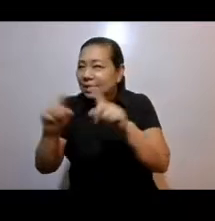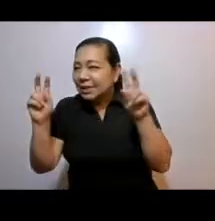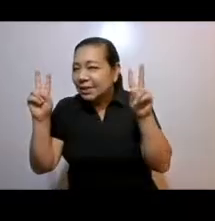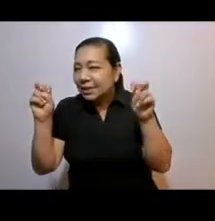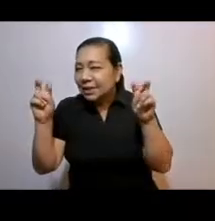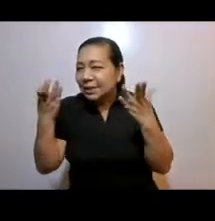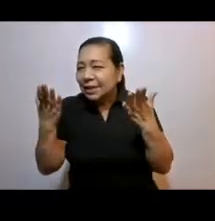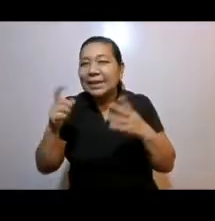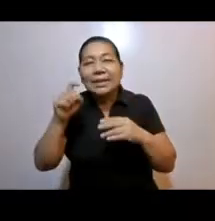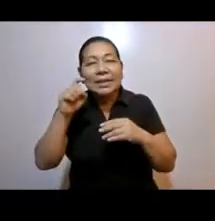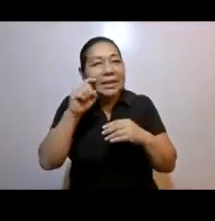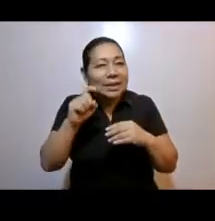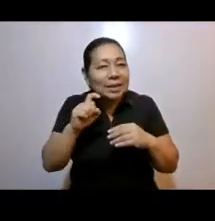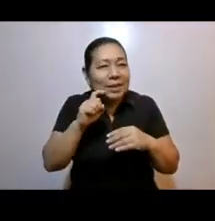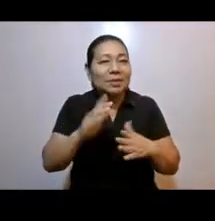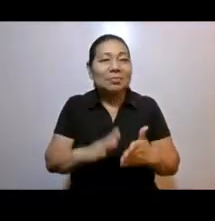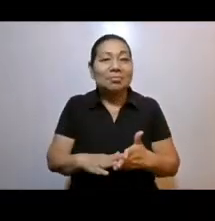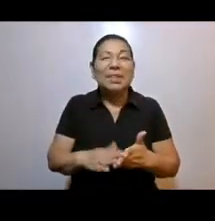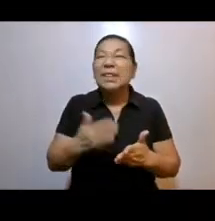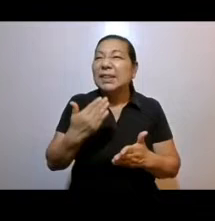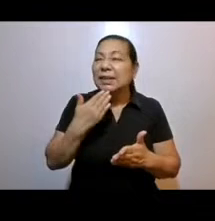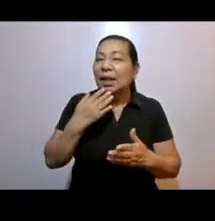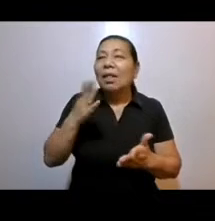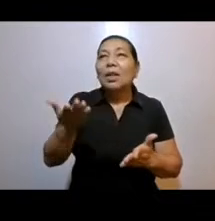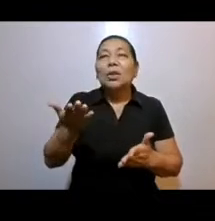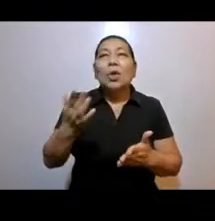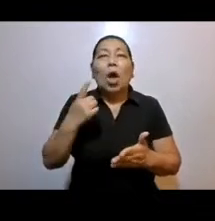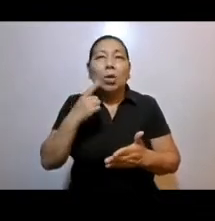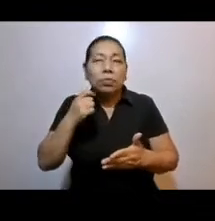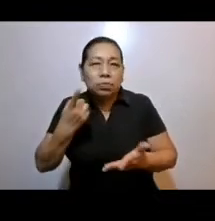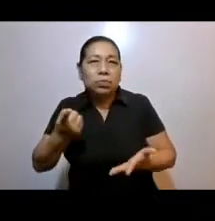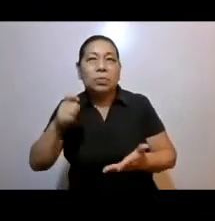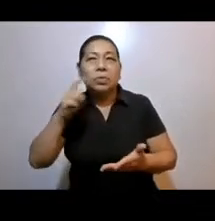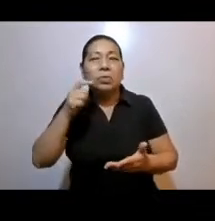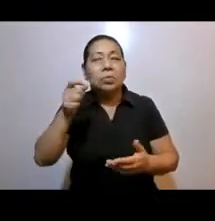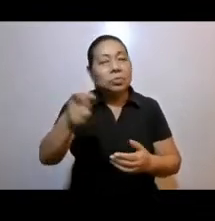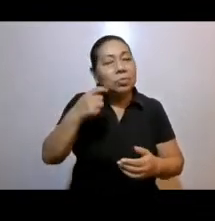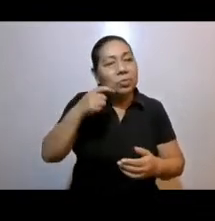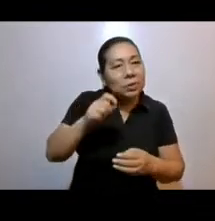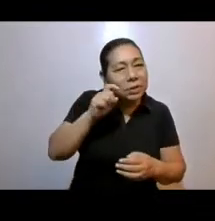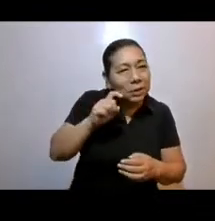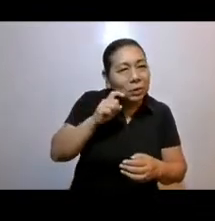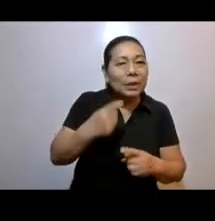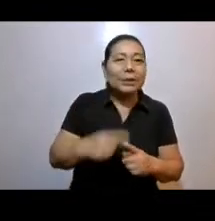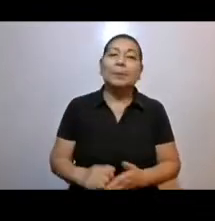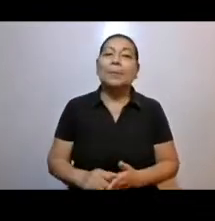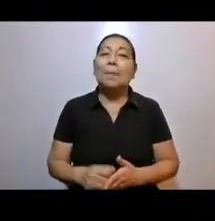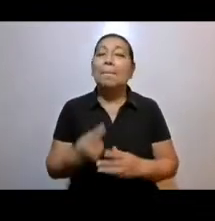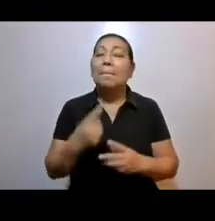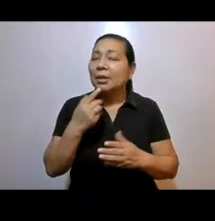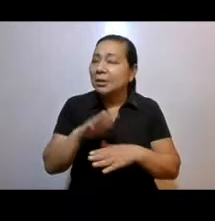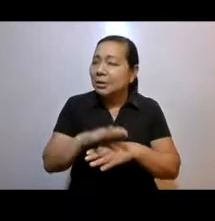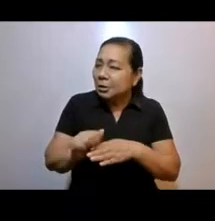de sexualidad, bueno, higiene sexual y sexualidad masculina. Un poquito tratando de